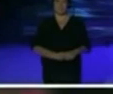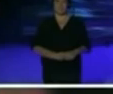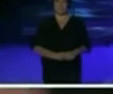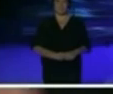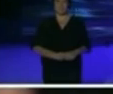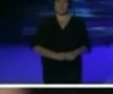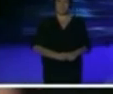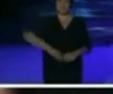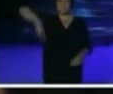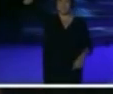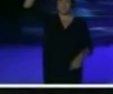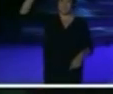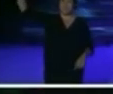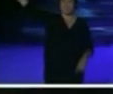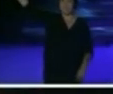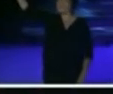Aquí me